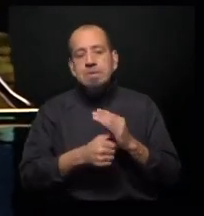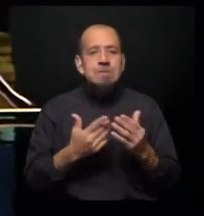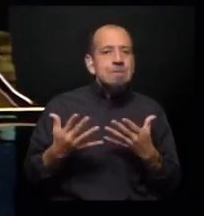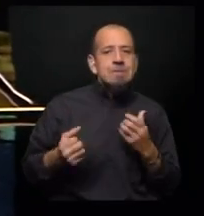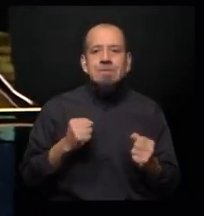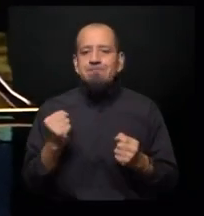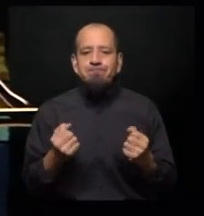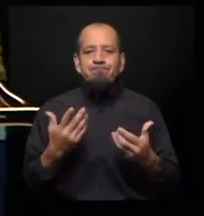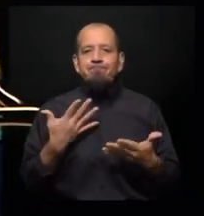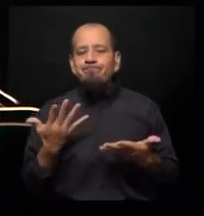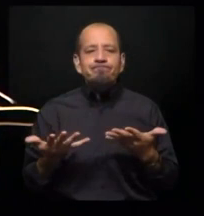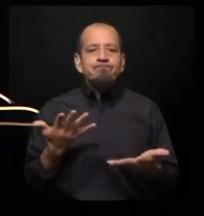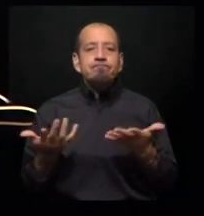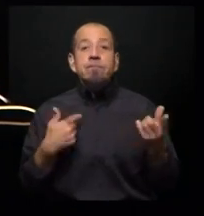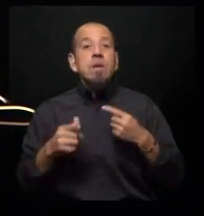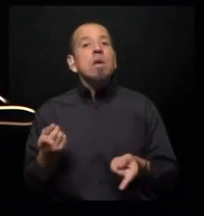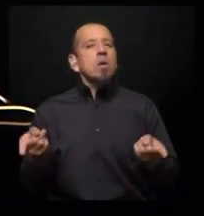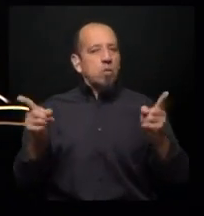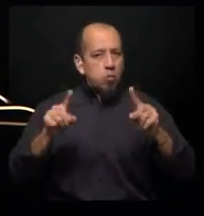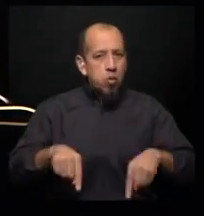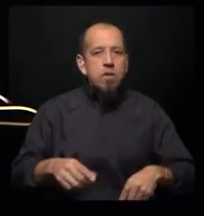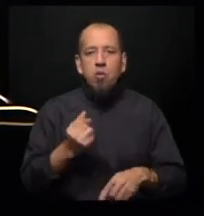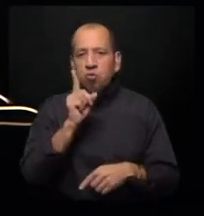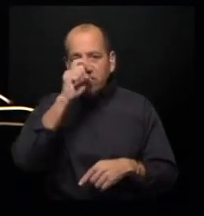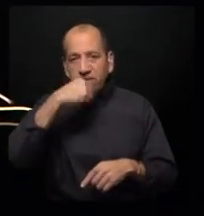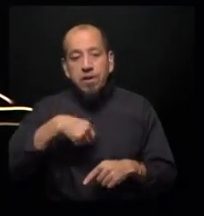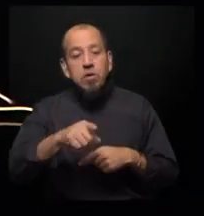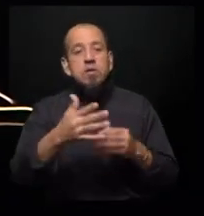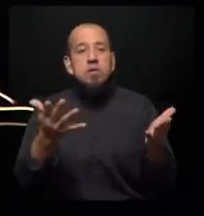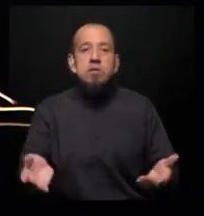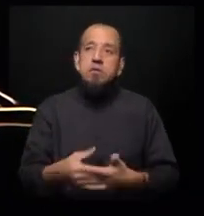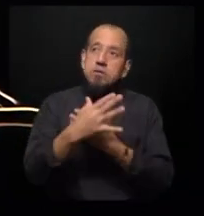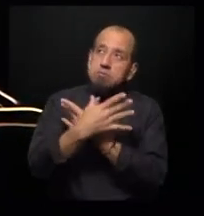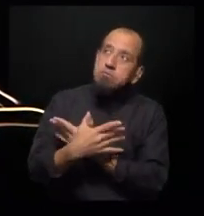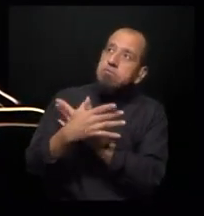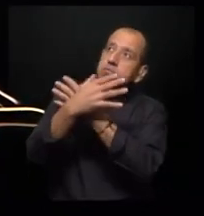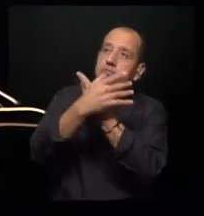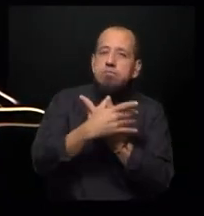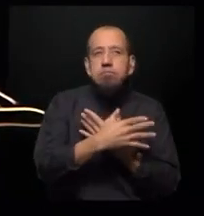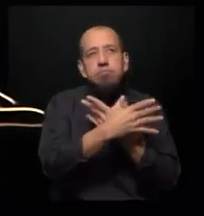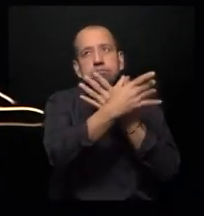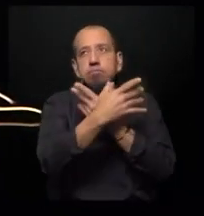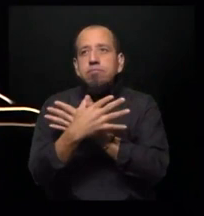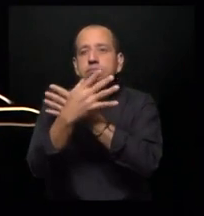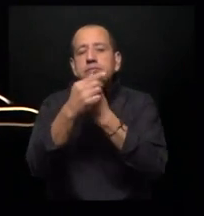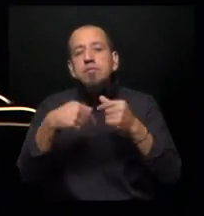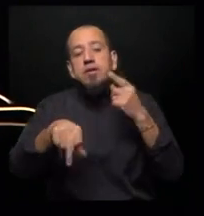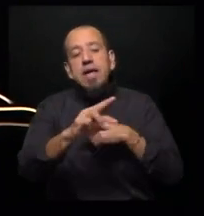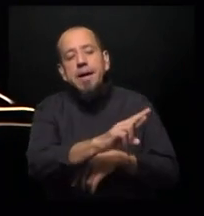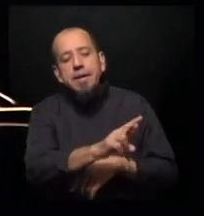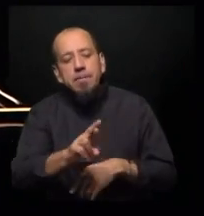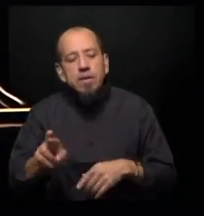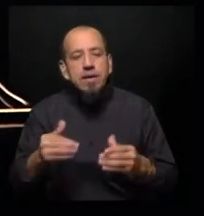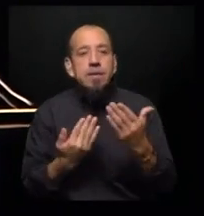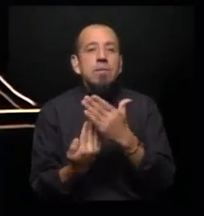me carcome vuelvo a Montevideo las gaviotas vuelan bajito cruzan la rambla es de